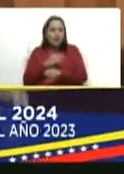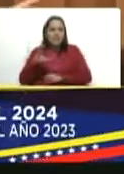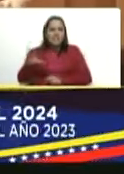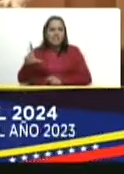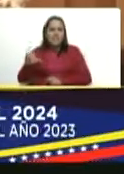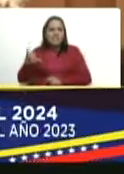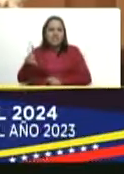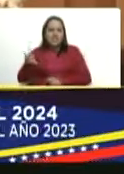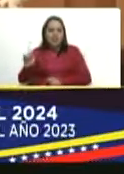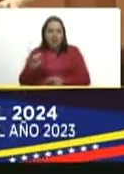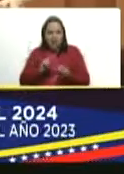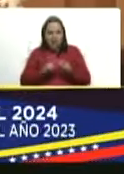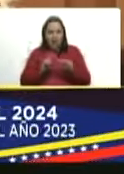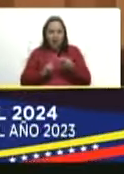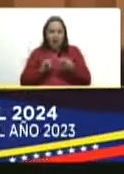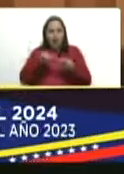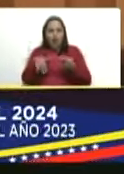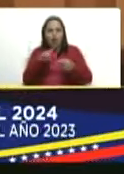Jorge